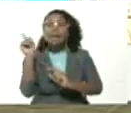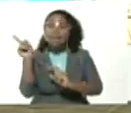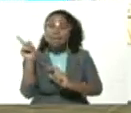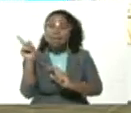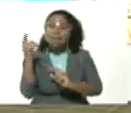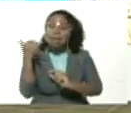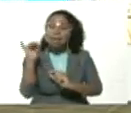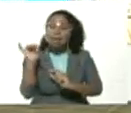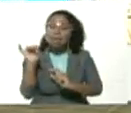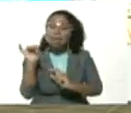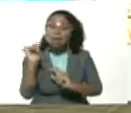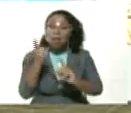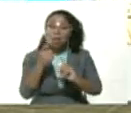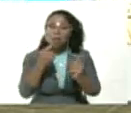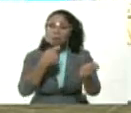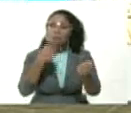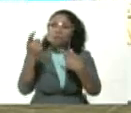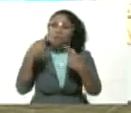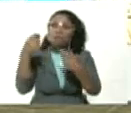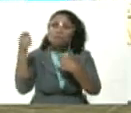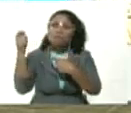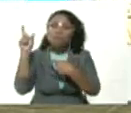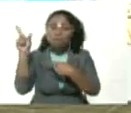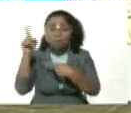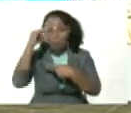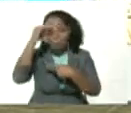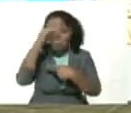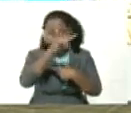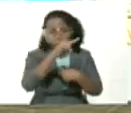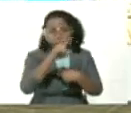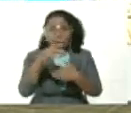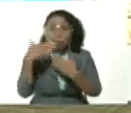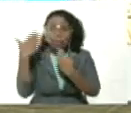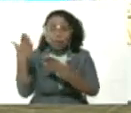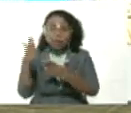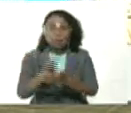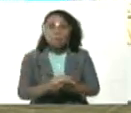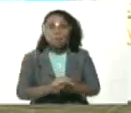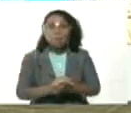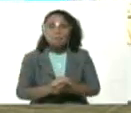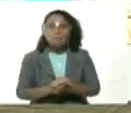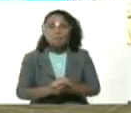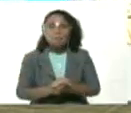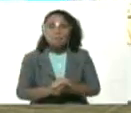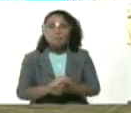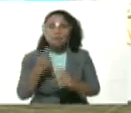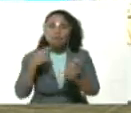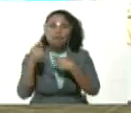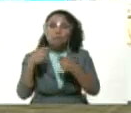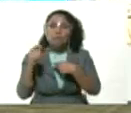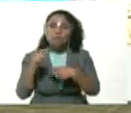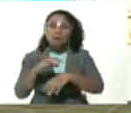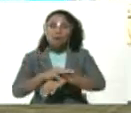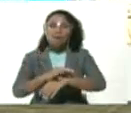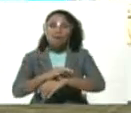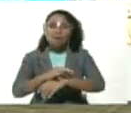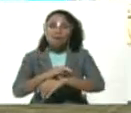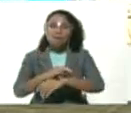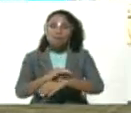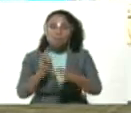estar exportando el ganado vacuno así, exportáramos ya la carne en